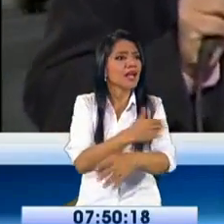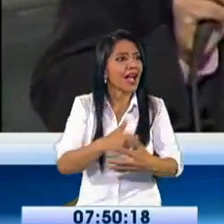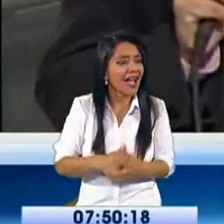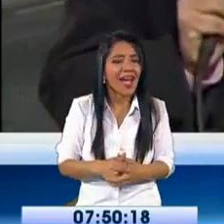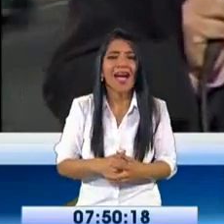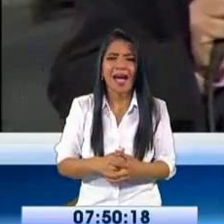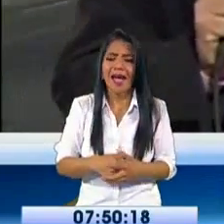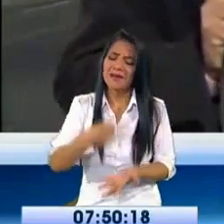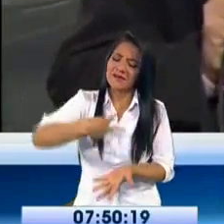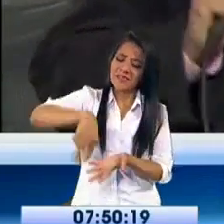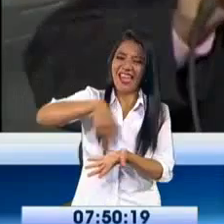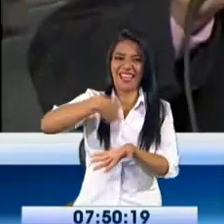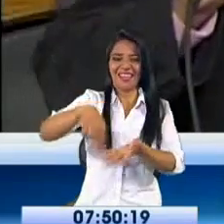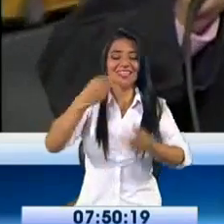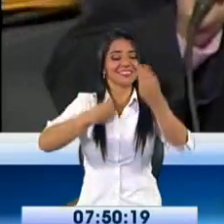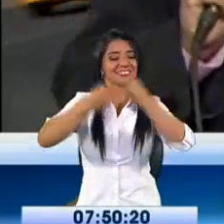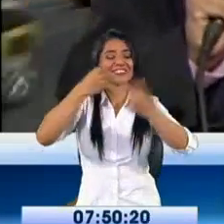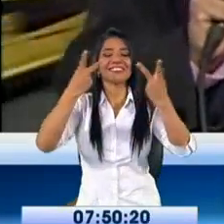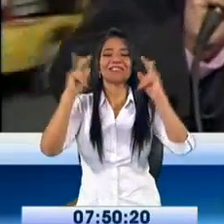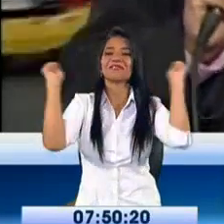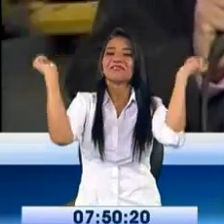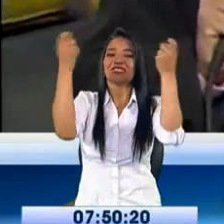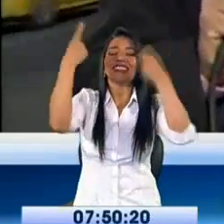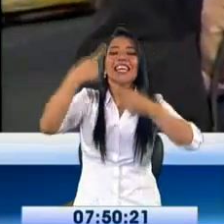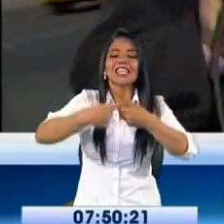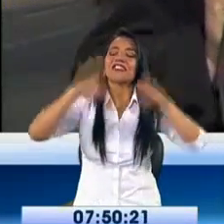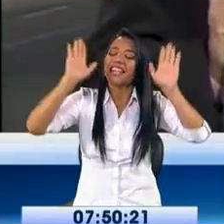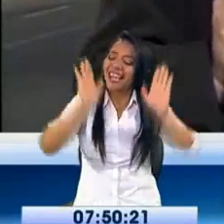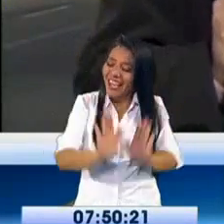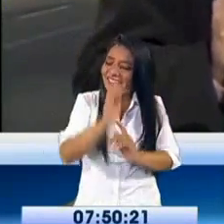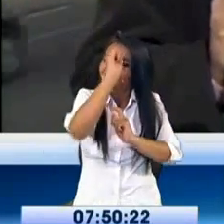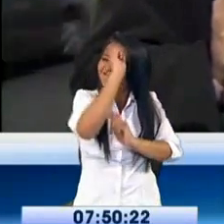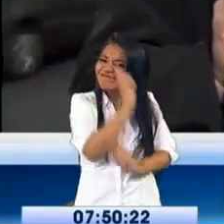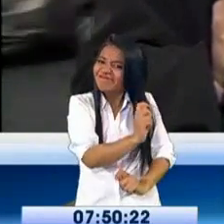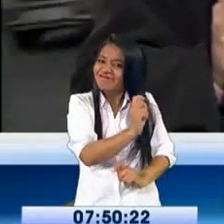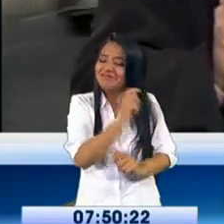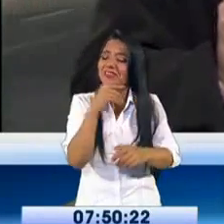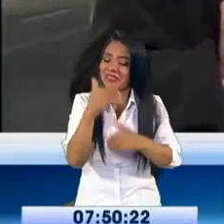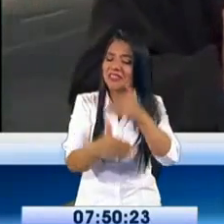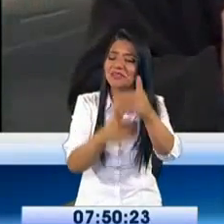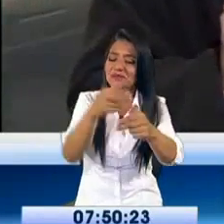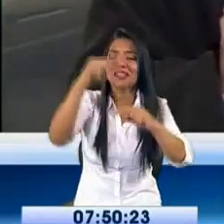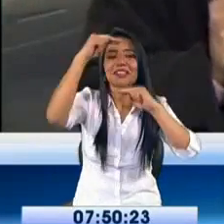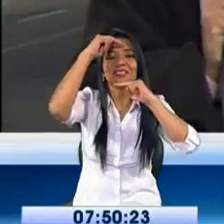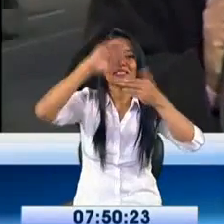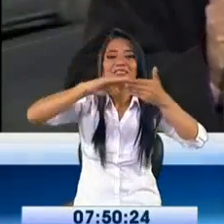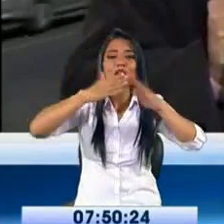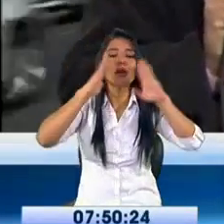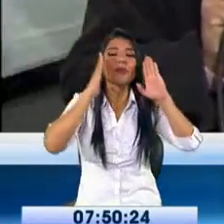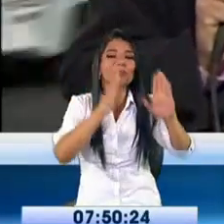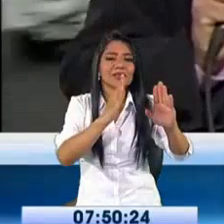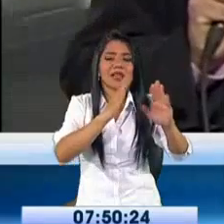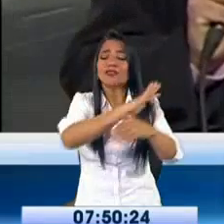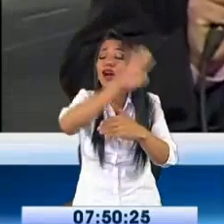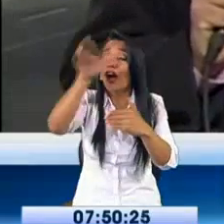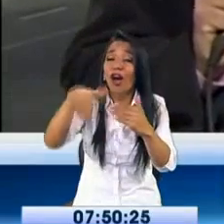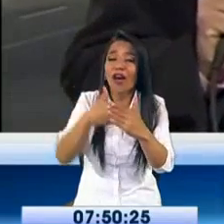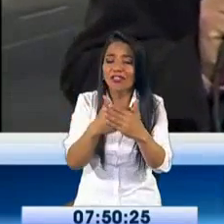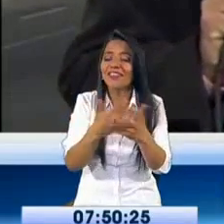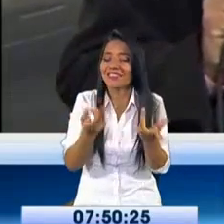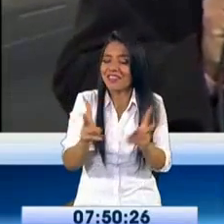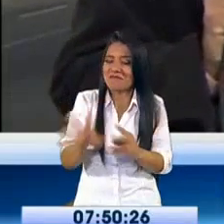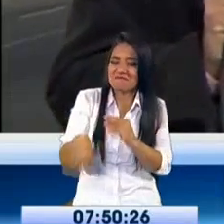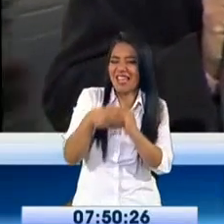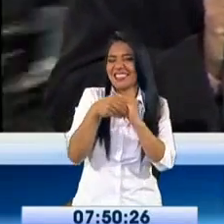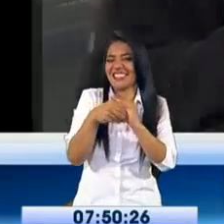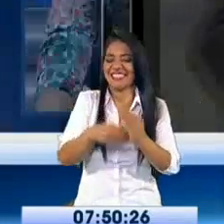que vamos a bailar, vamos a comer y vamos a llegar a Quito como se debe. Por supuesto, más adelante en el Noticiero de la Comunidad tendremos todo esto y mucho